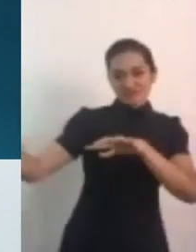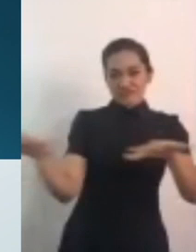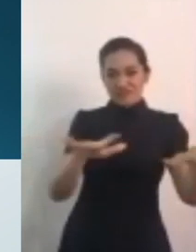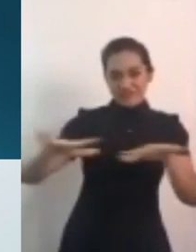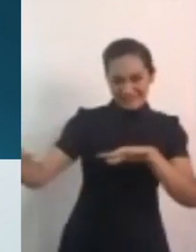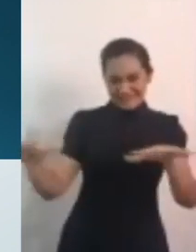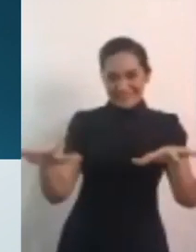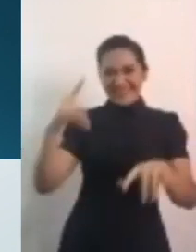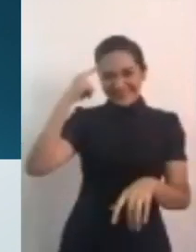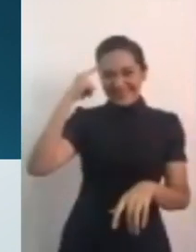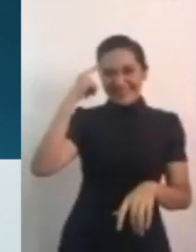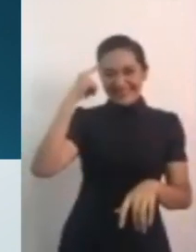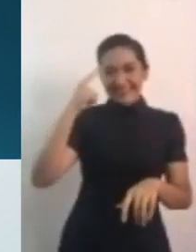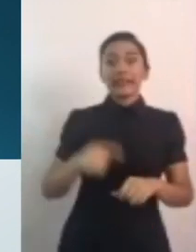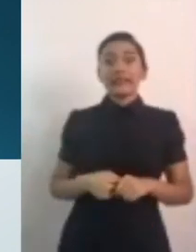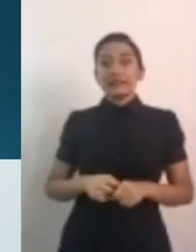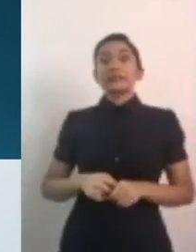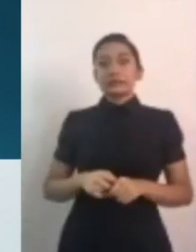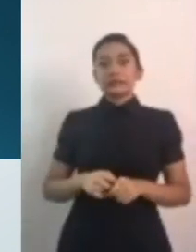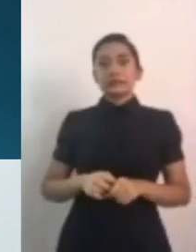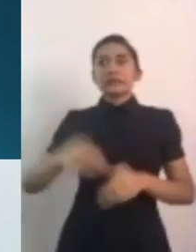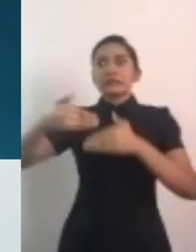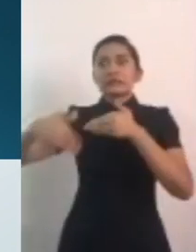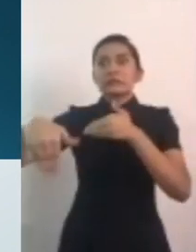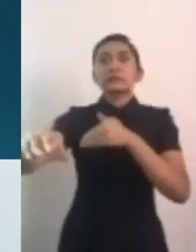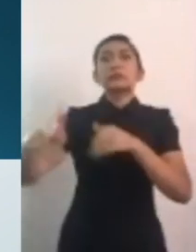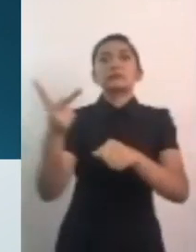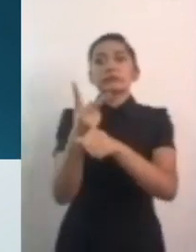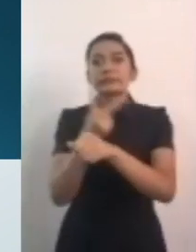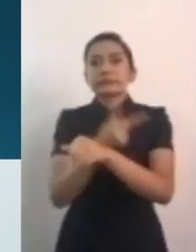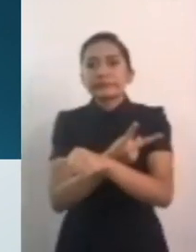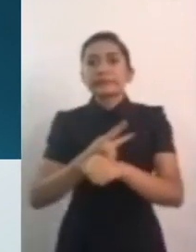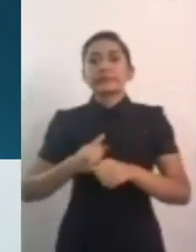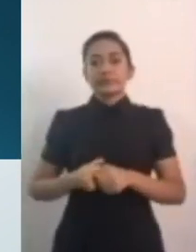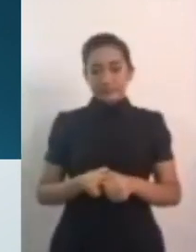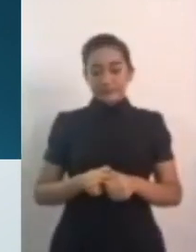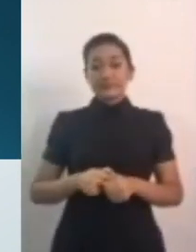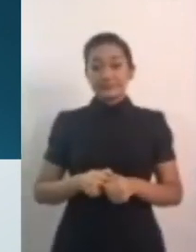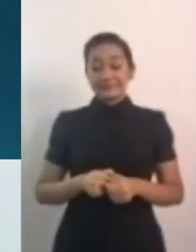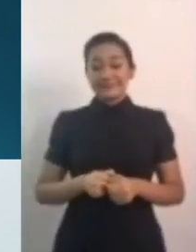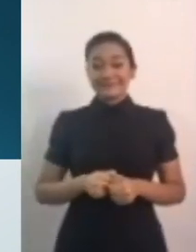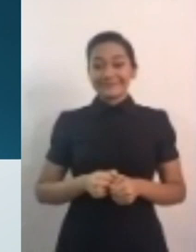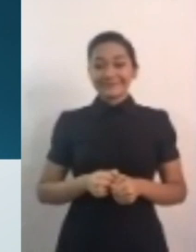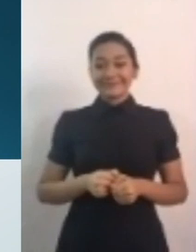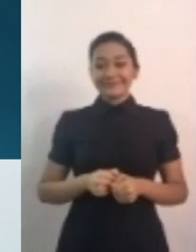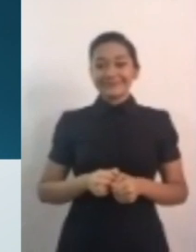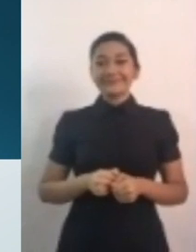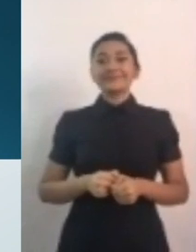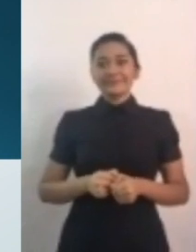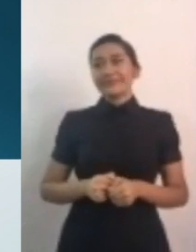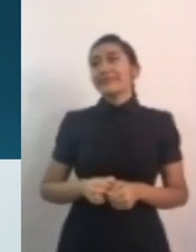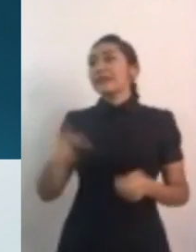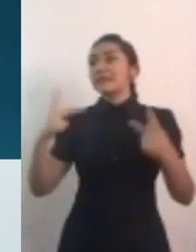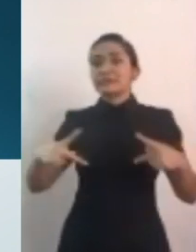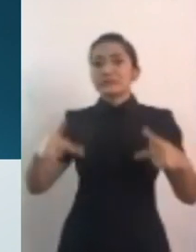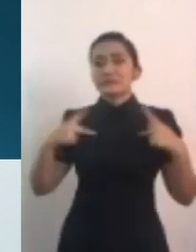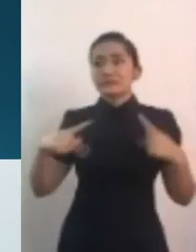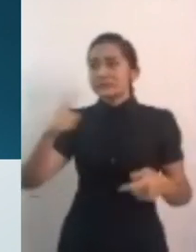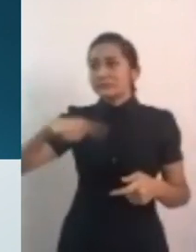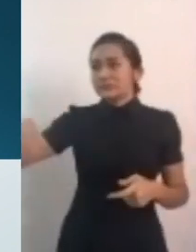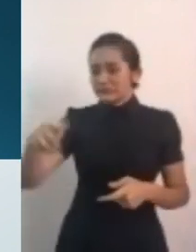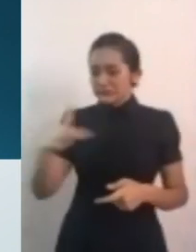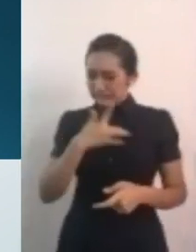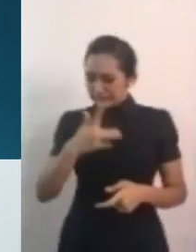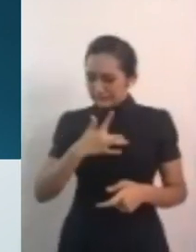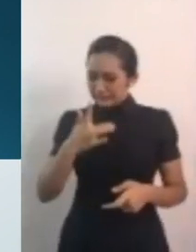muy importantes, muy consistentes y, por cierto, muy generalizadas de solidaridad, de comportamientos